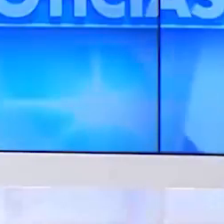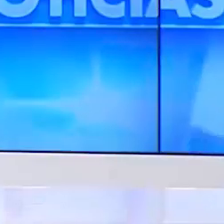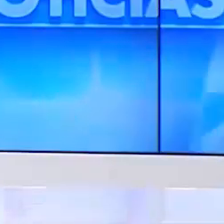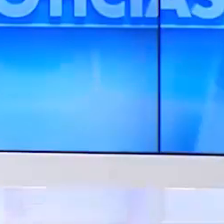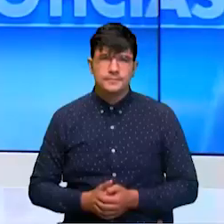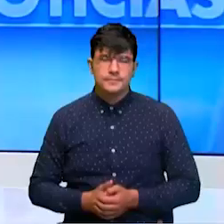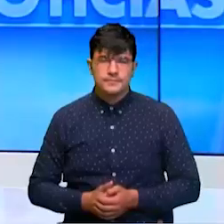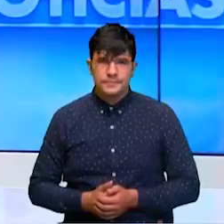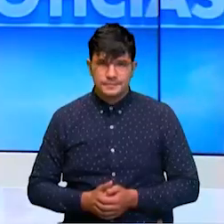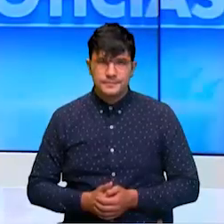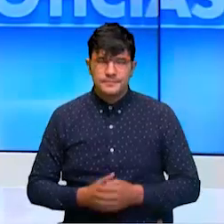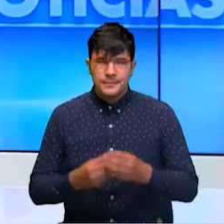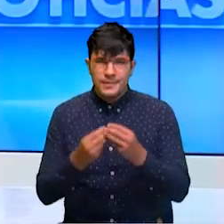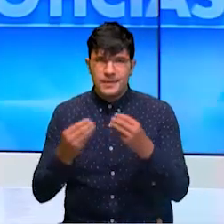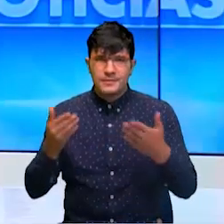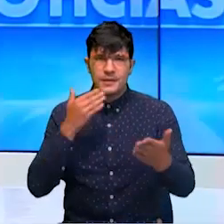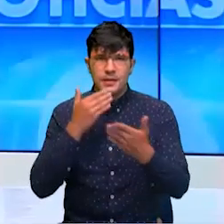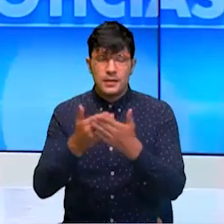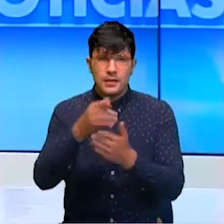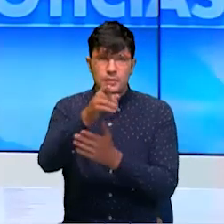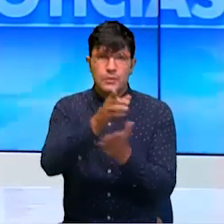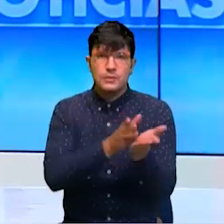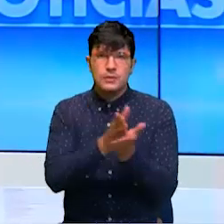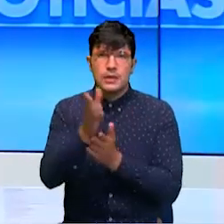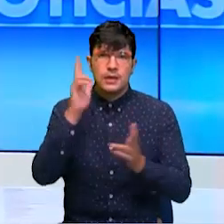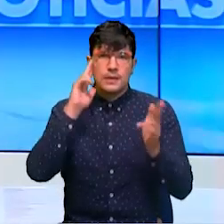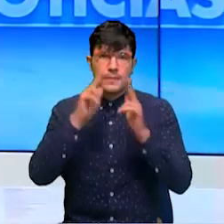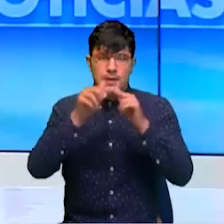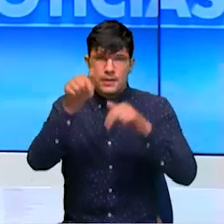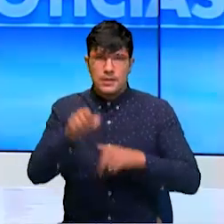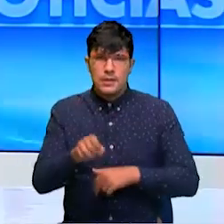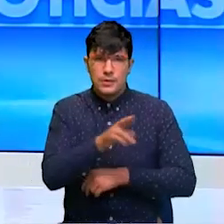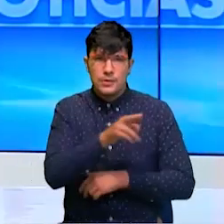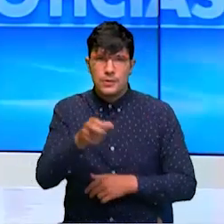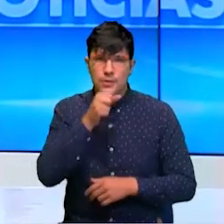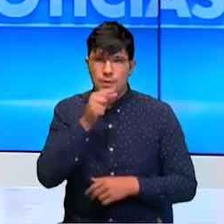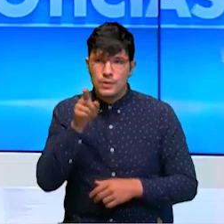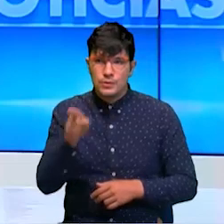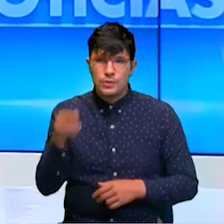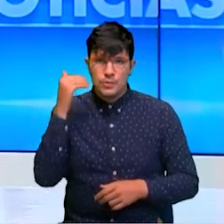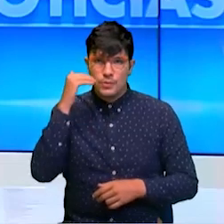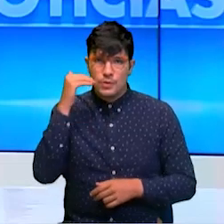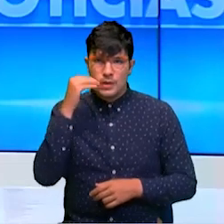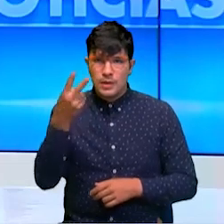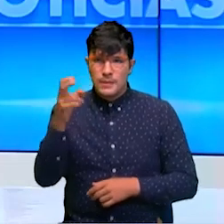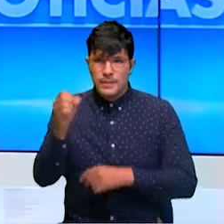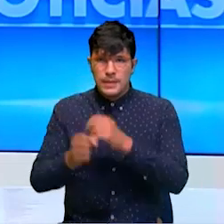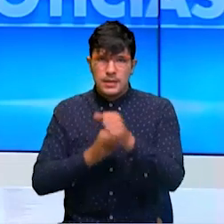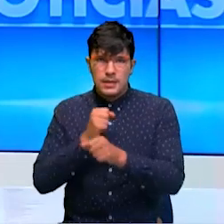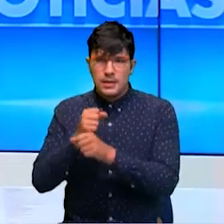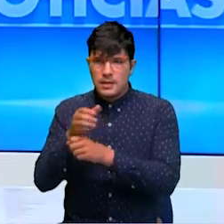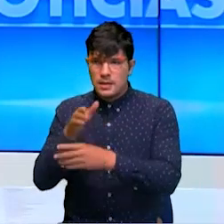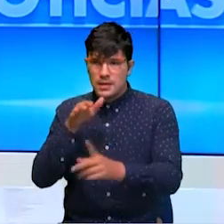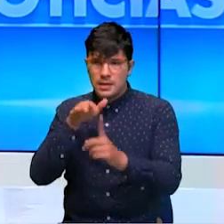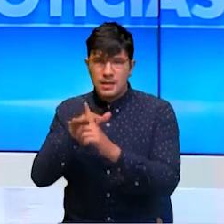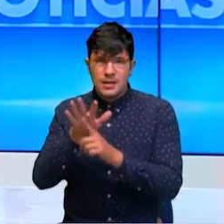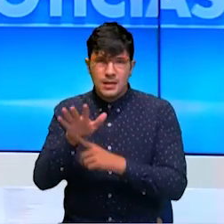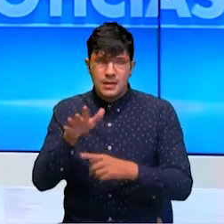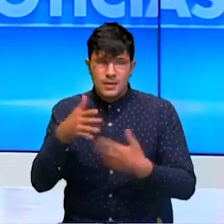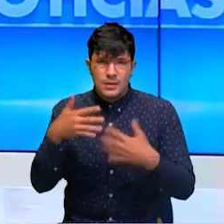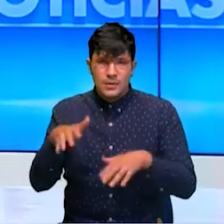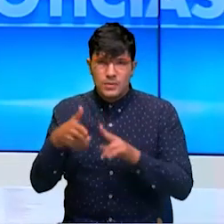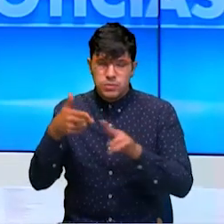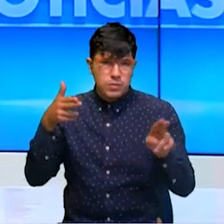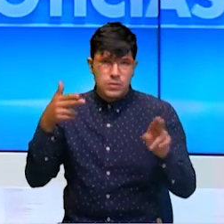gracias por continuar con nosotros seguimos con más información en oriente noticias una mujer de 20 años de edad fue herida con una esquirla de proyectil que impactó